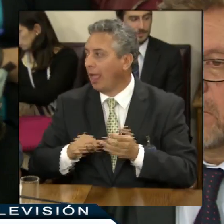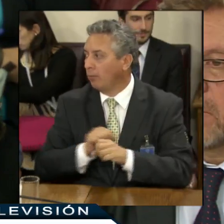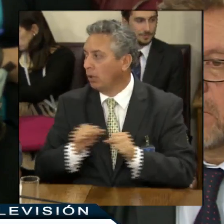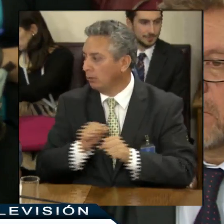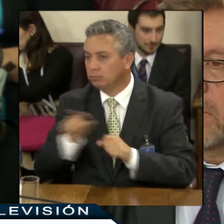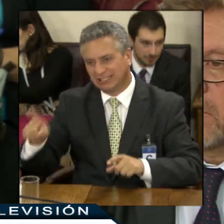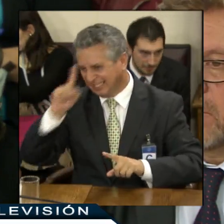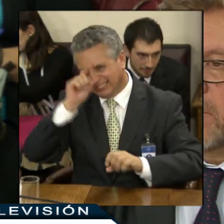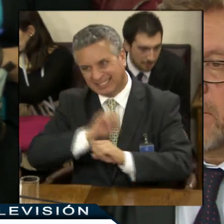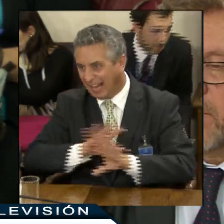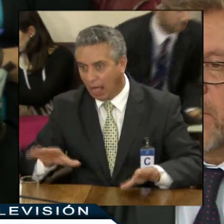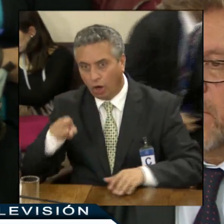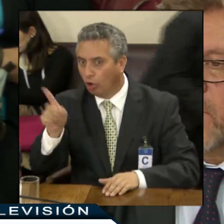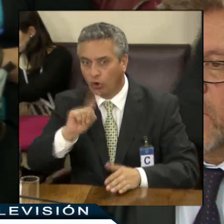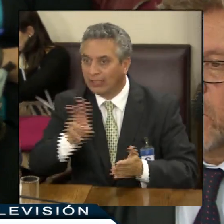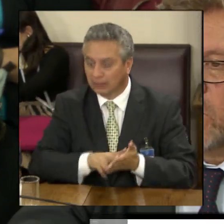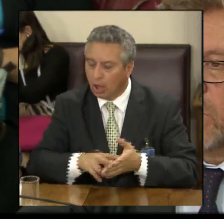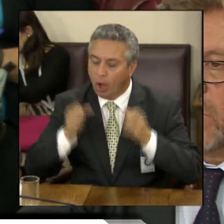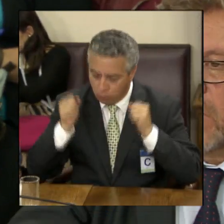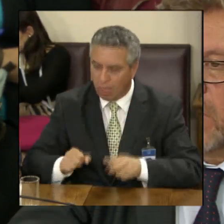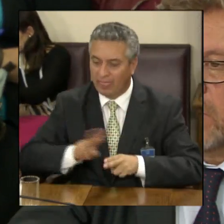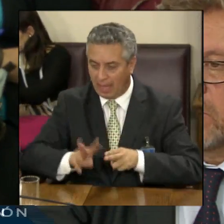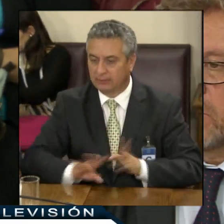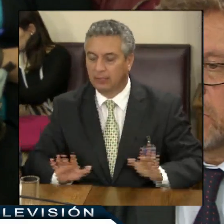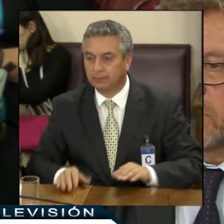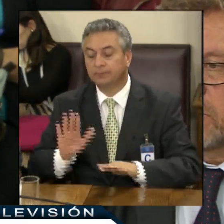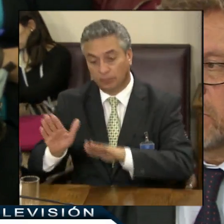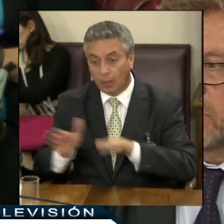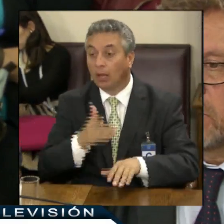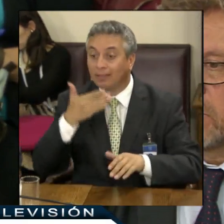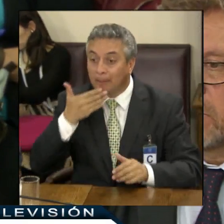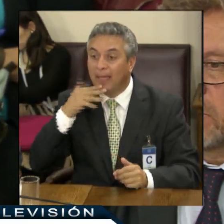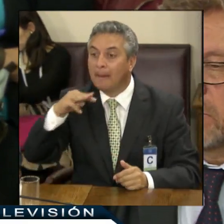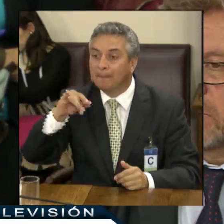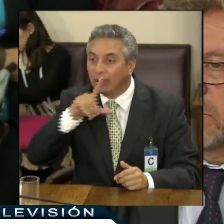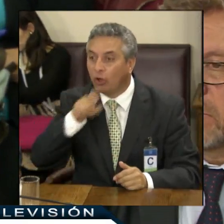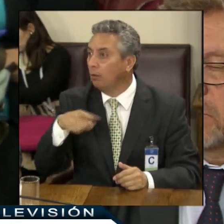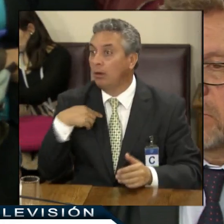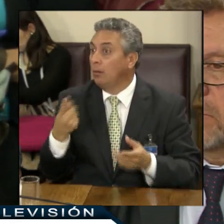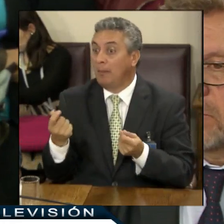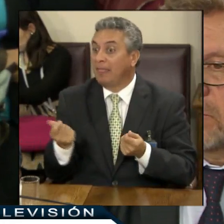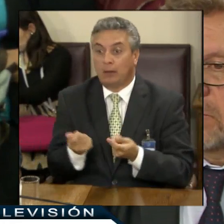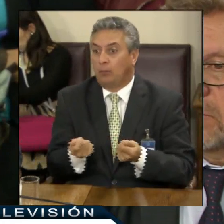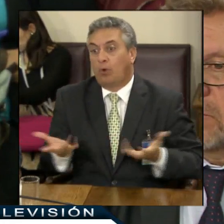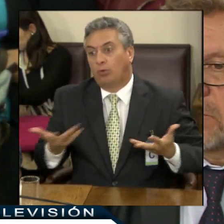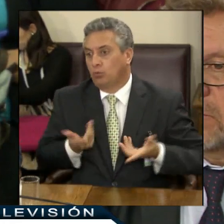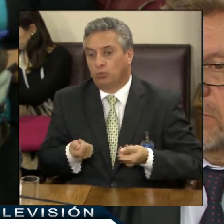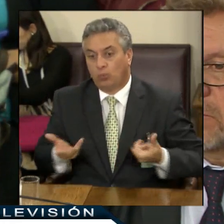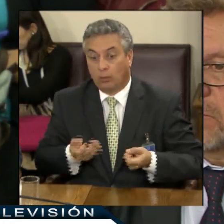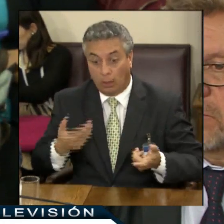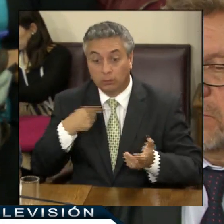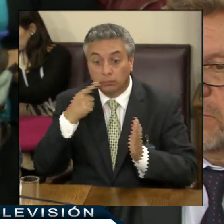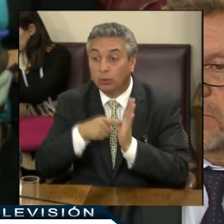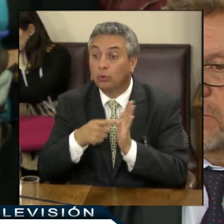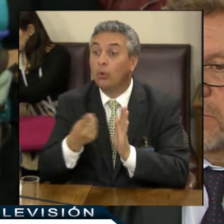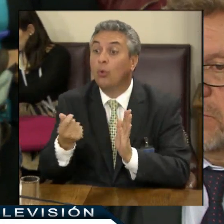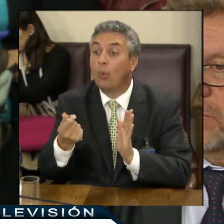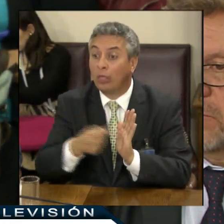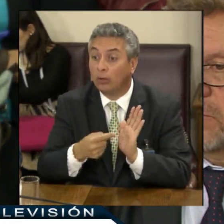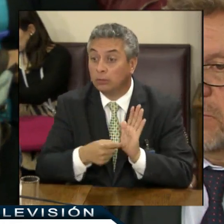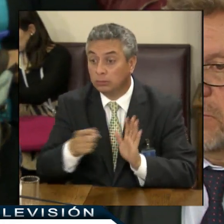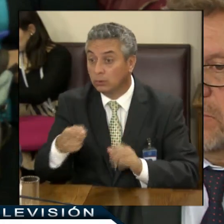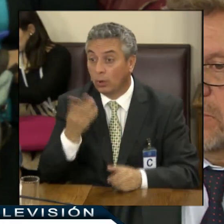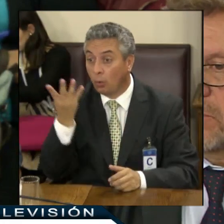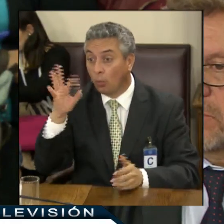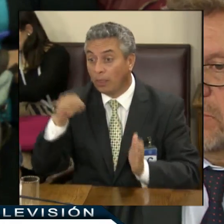accesibilidad eso no es cierto se puede hacer perfectamente también se ha planteado el mito del impedimiento económico nosotros tenemos una estimación Cuánto cuesta eh